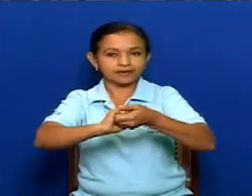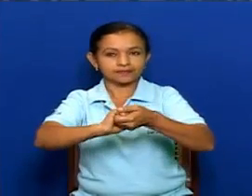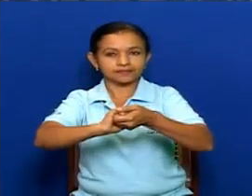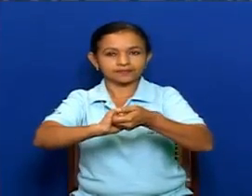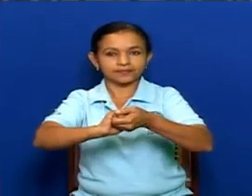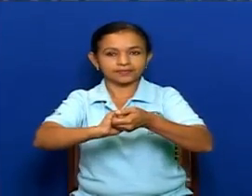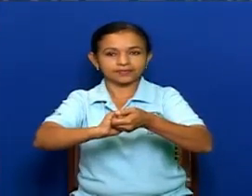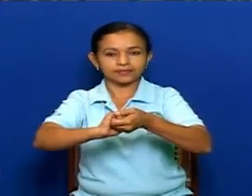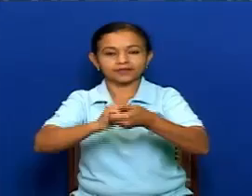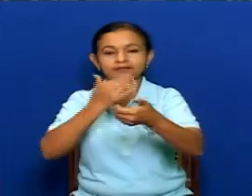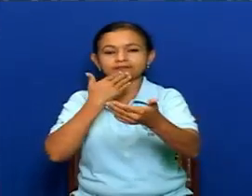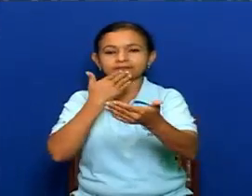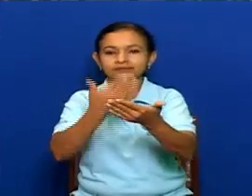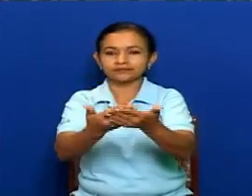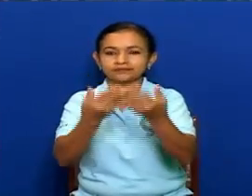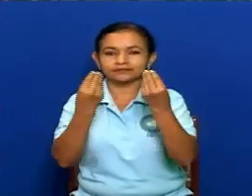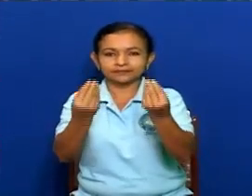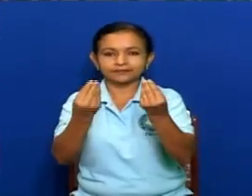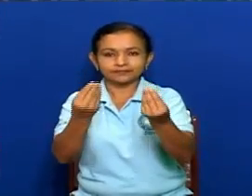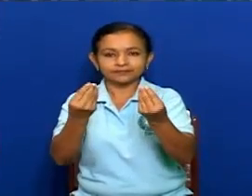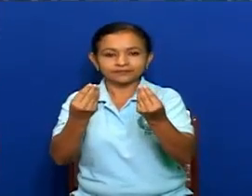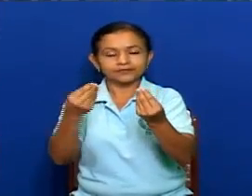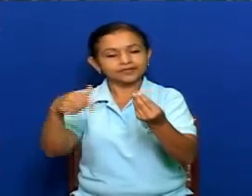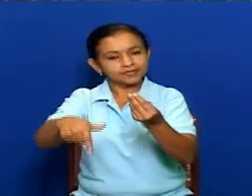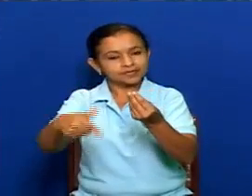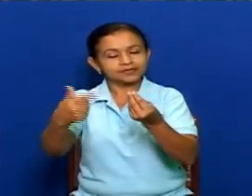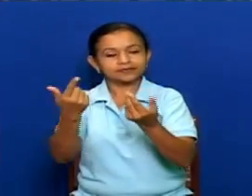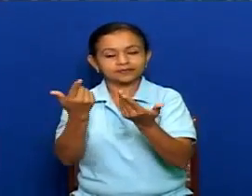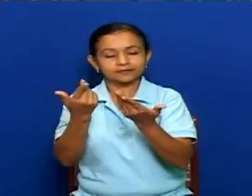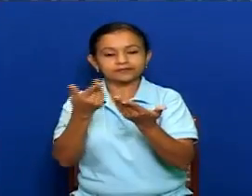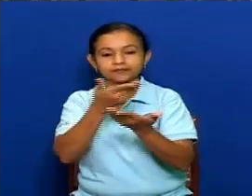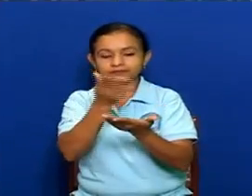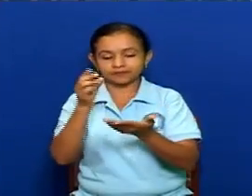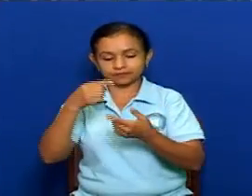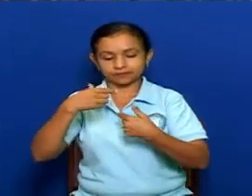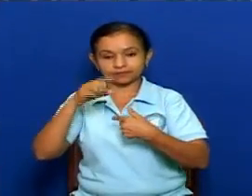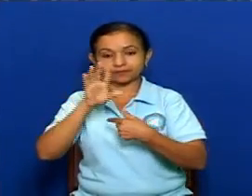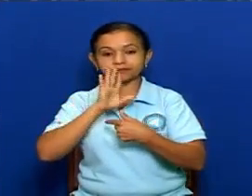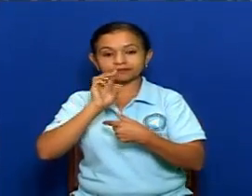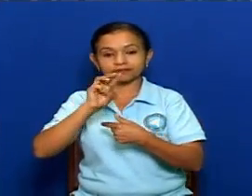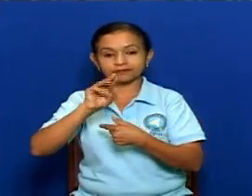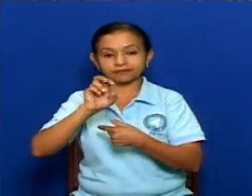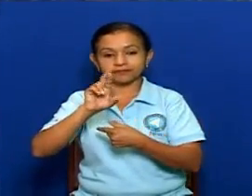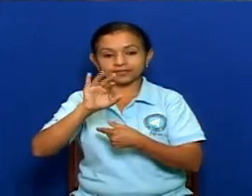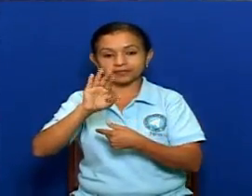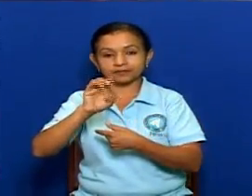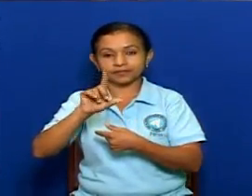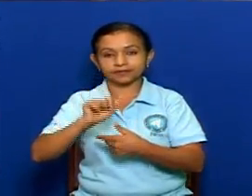televidentes, también muchas gracias por estar con nosotros. Estuvo con ustedes Marvila Estrada.